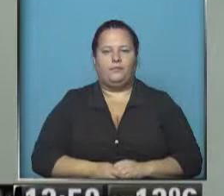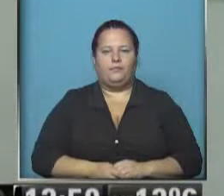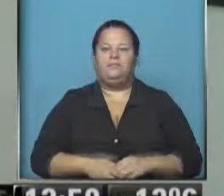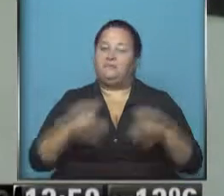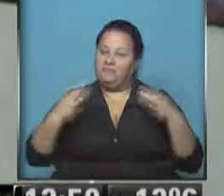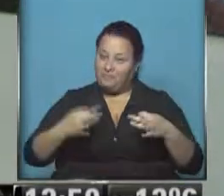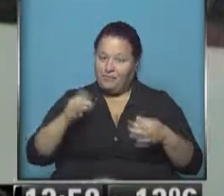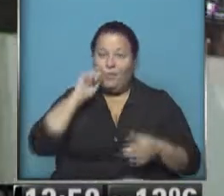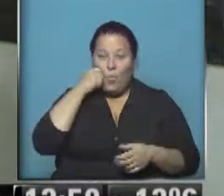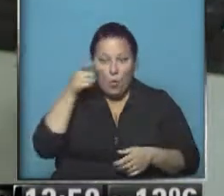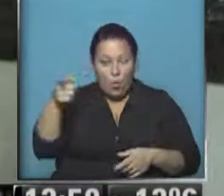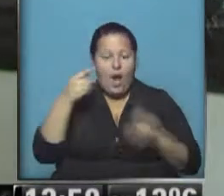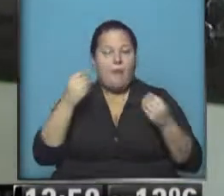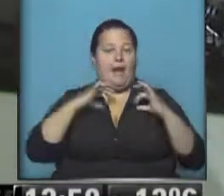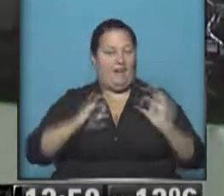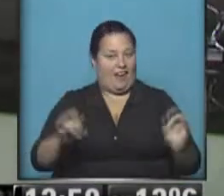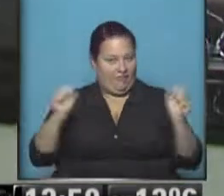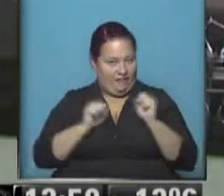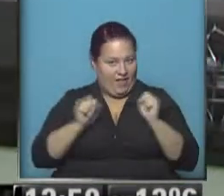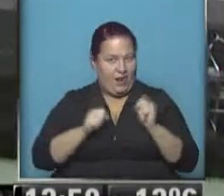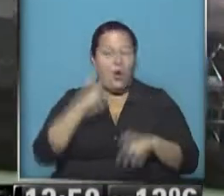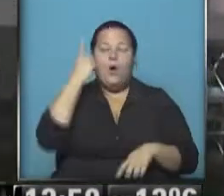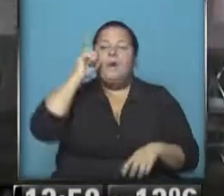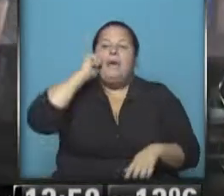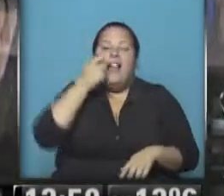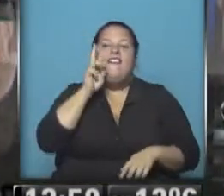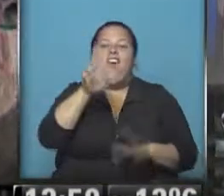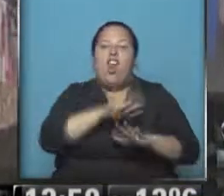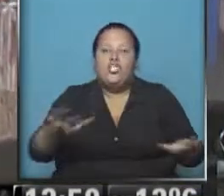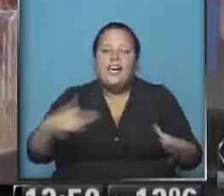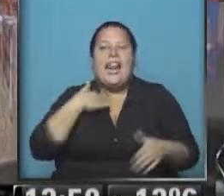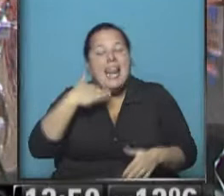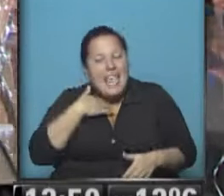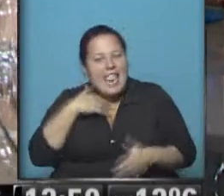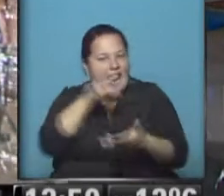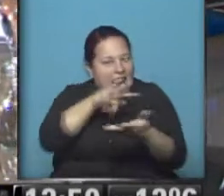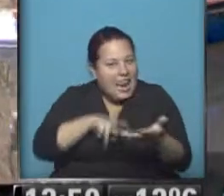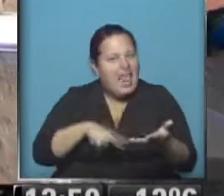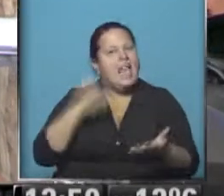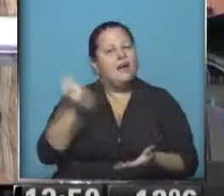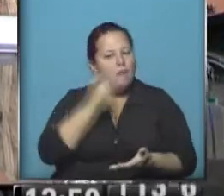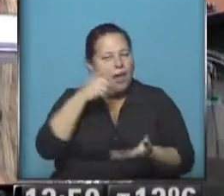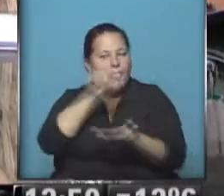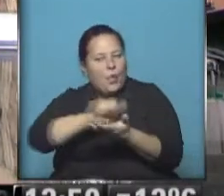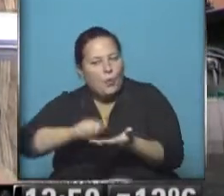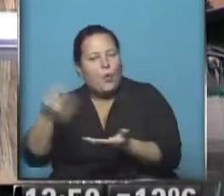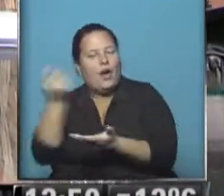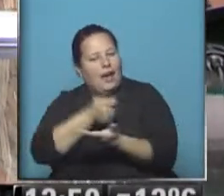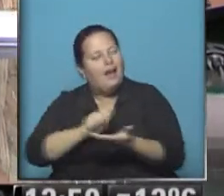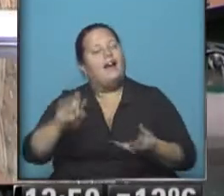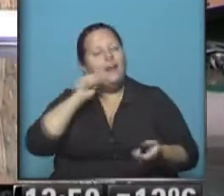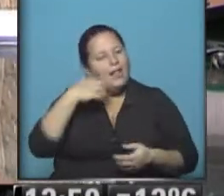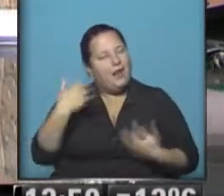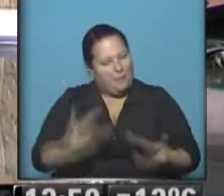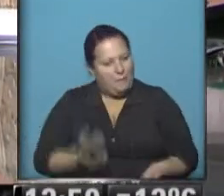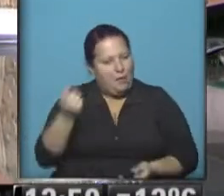viene buena propuesta para estas vacaciones de invierno y una de las cosas más lindas ver a los chicos entre los libros hojeando los dibujando escribiendo vale la pena